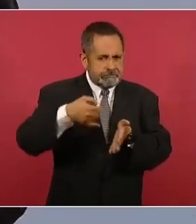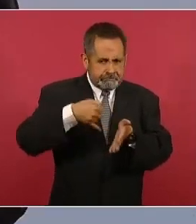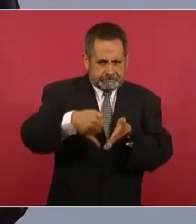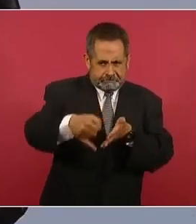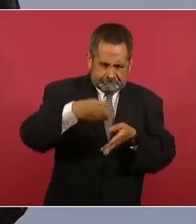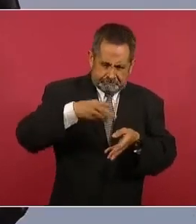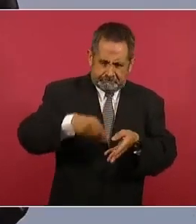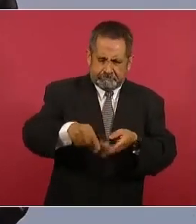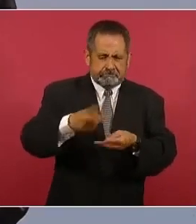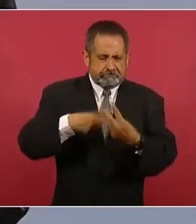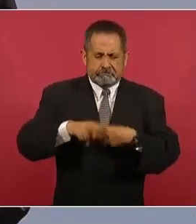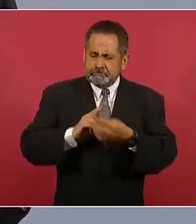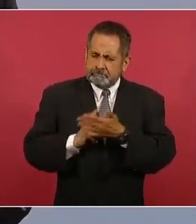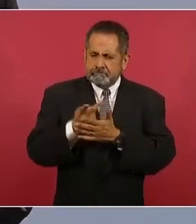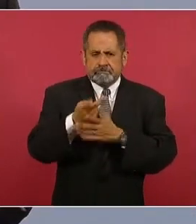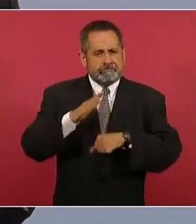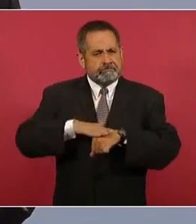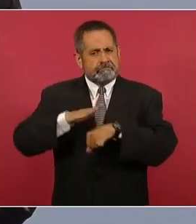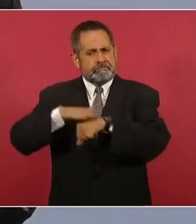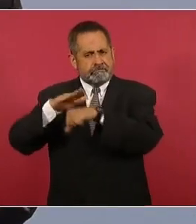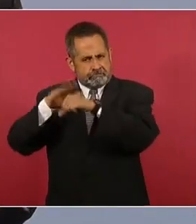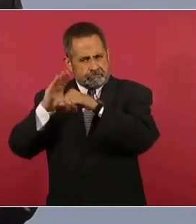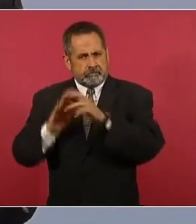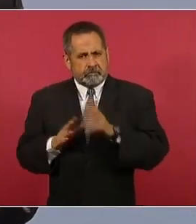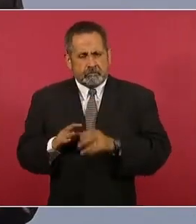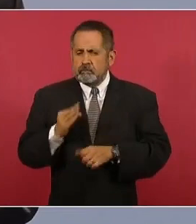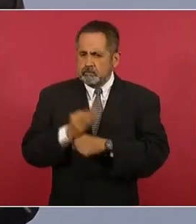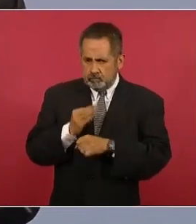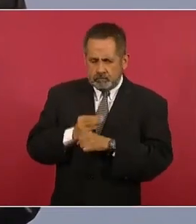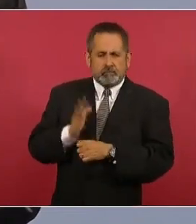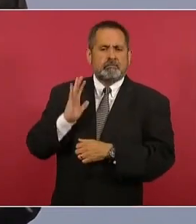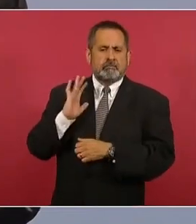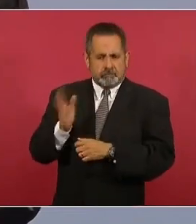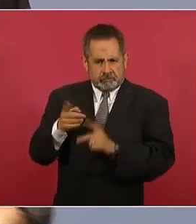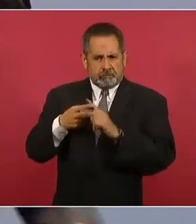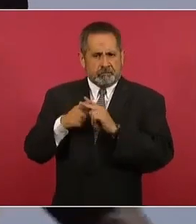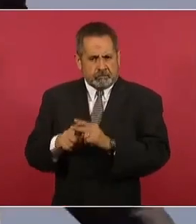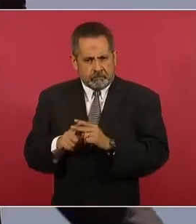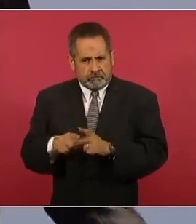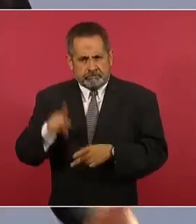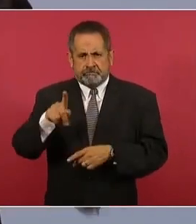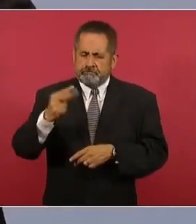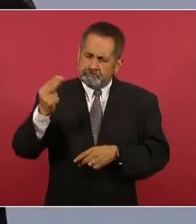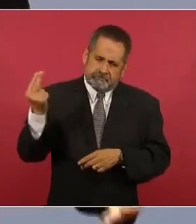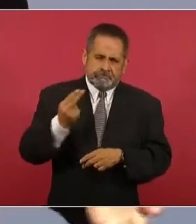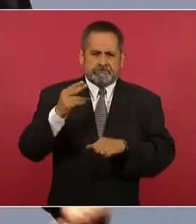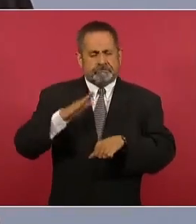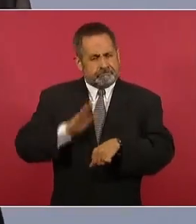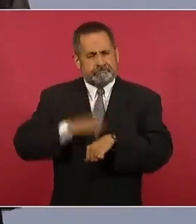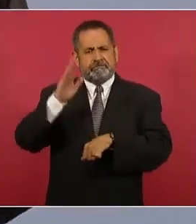apoyemos más. Ya lo estamos haciendo, pero necesitamos apoyar